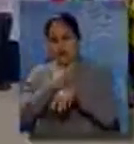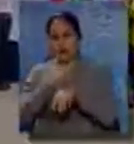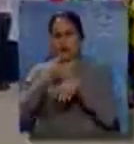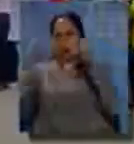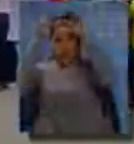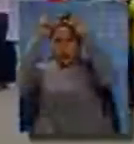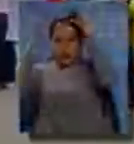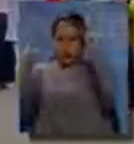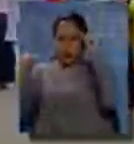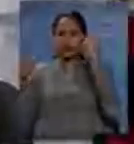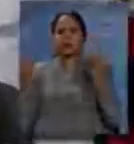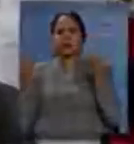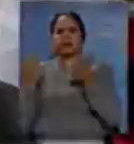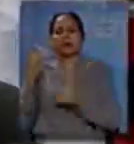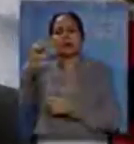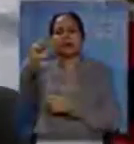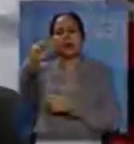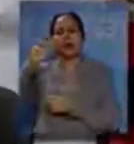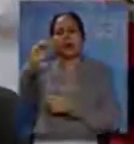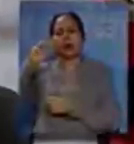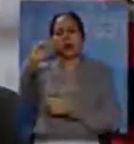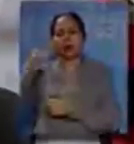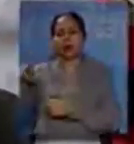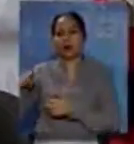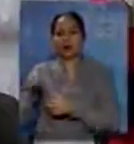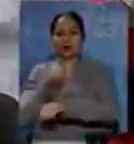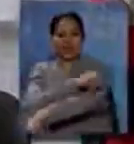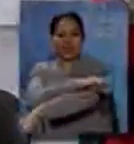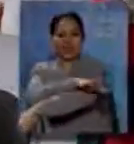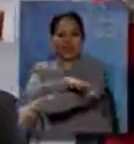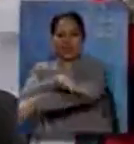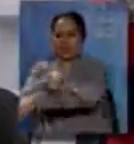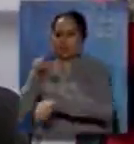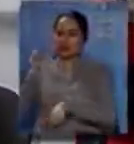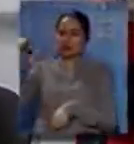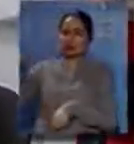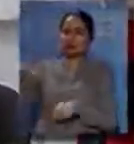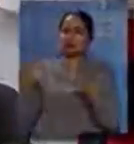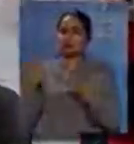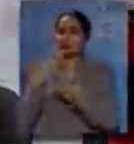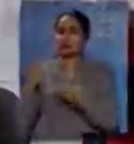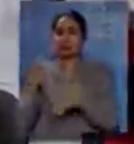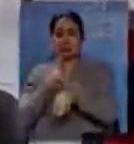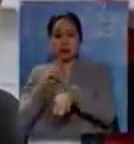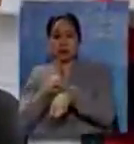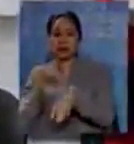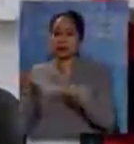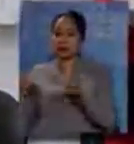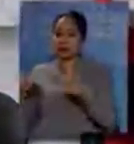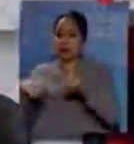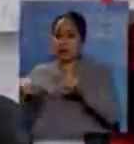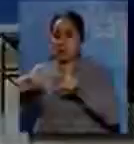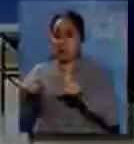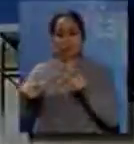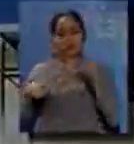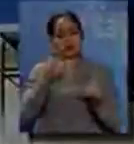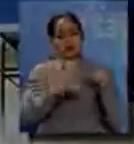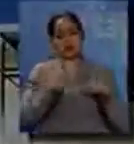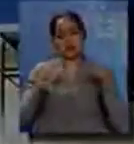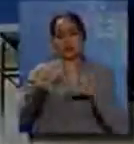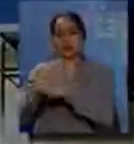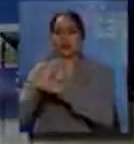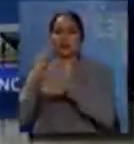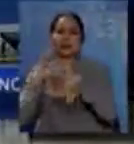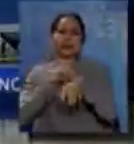está asentada sobre 748 metros cuadrados y posee servicios de consulta externa con medicina general, enfermería,